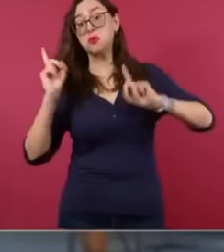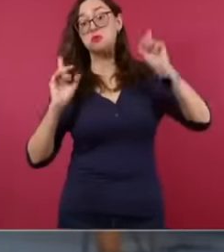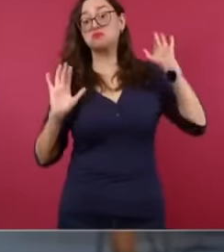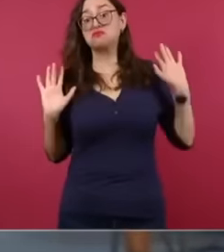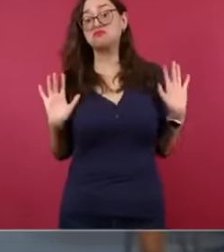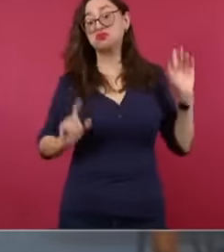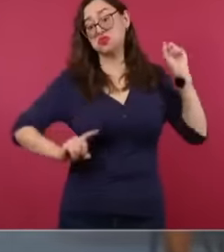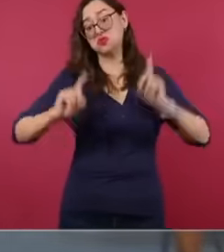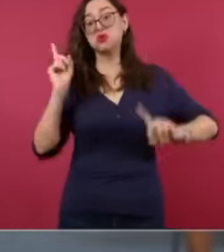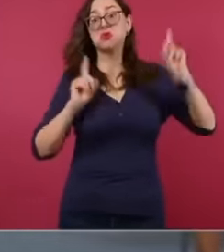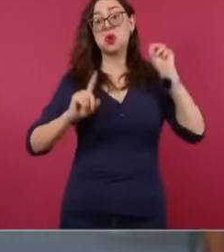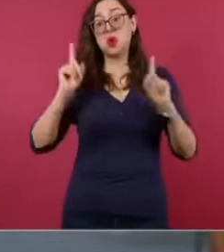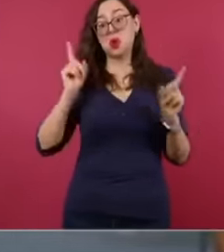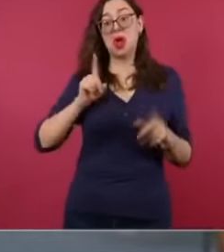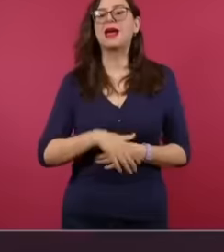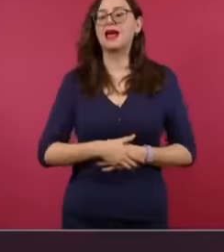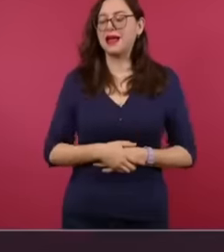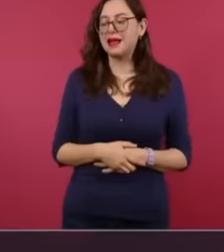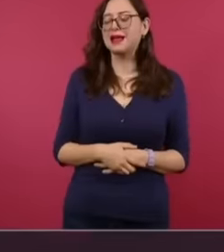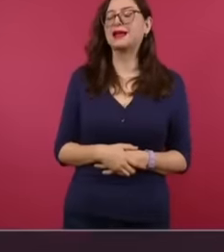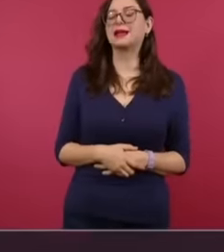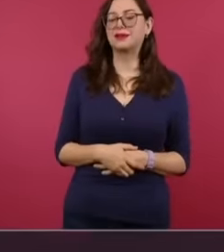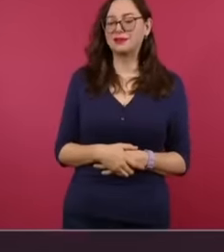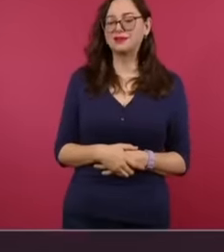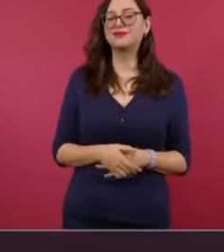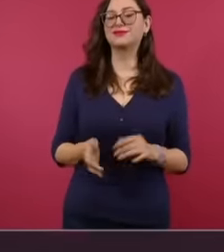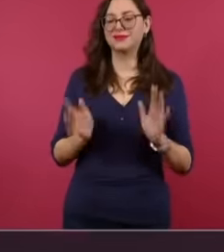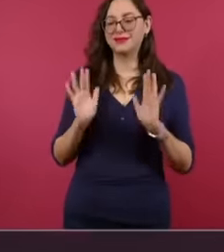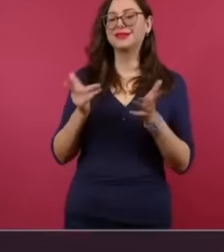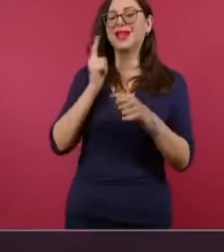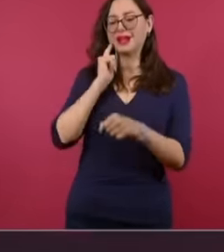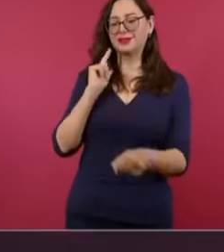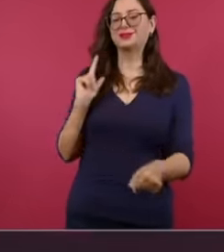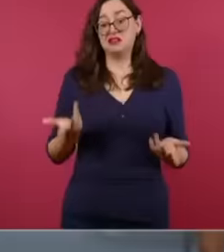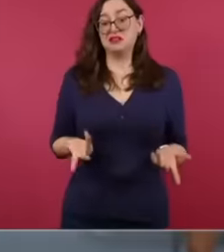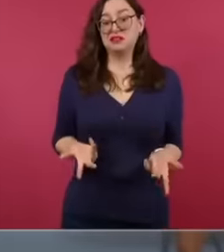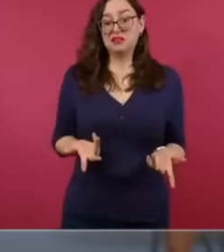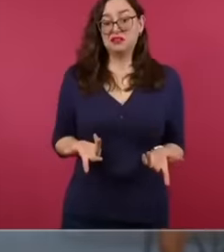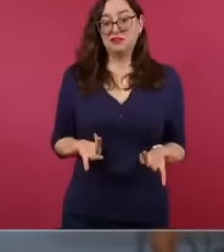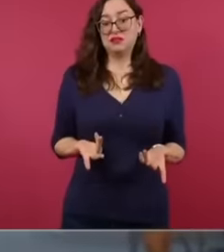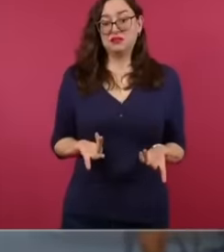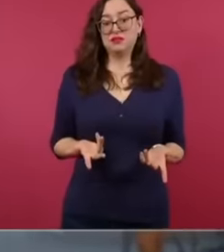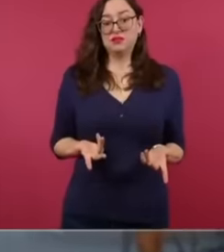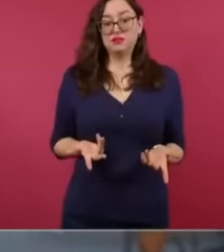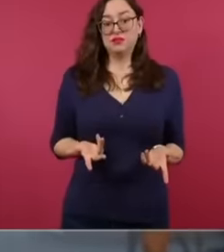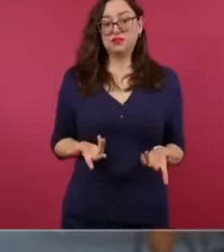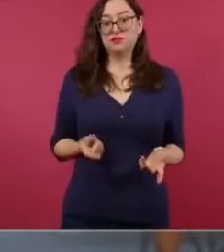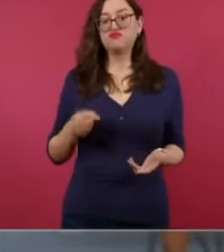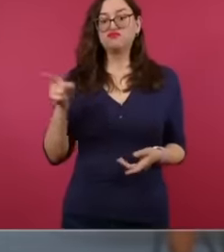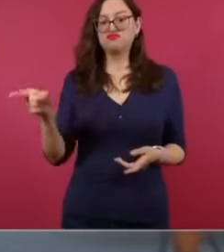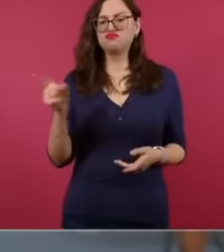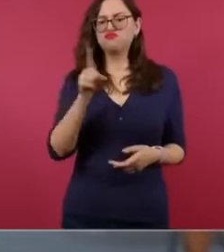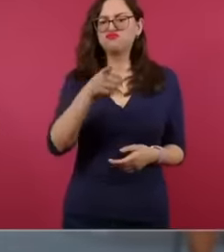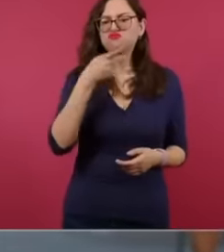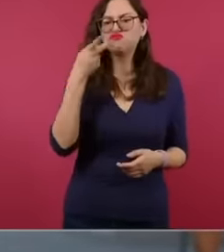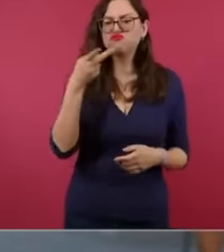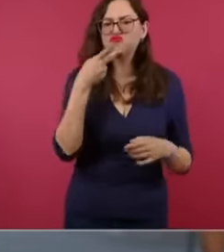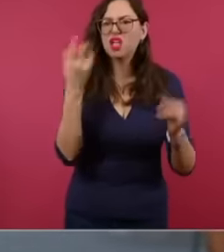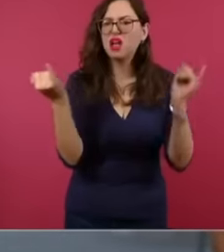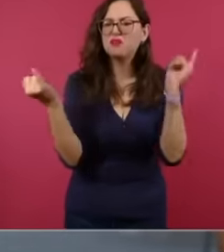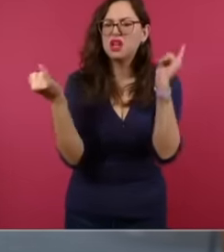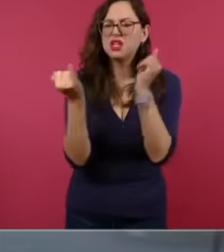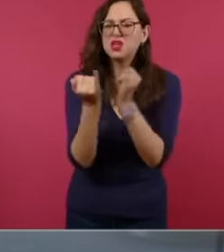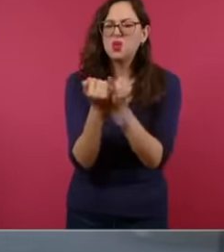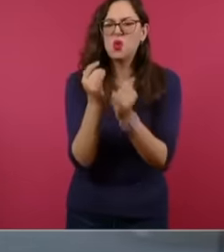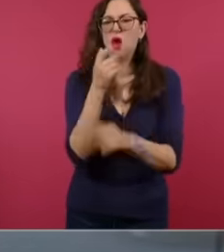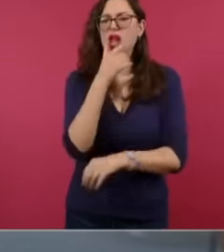el otro también es un viejo lobo de mar, usted sabe, porque vienen de la. Es más, usted y él repiten muchas frases iguales. Eso sí. De que no